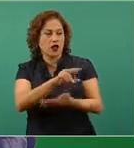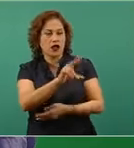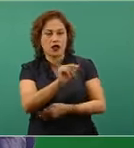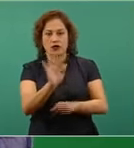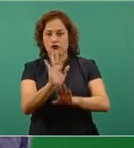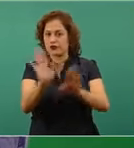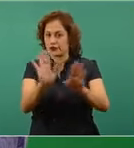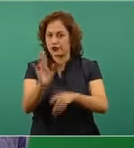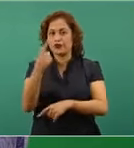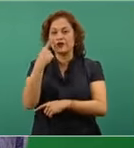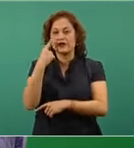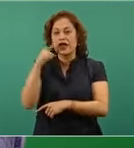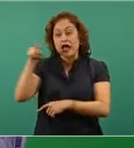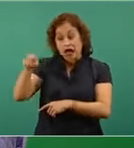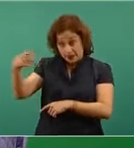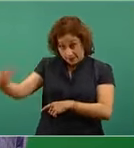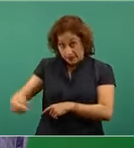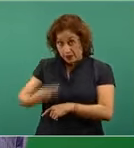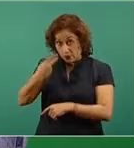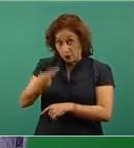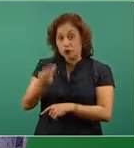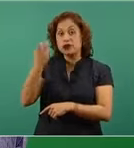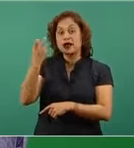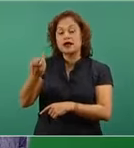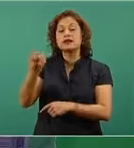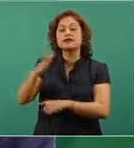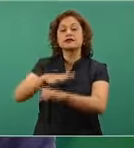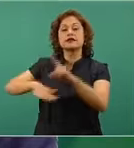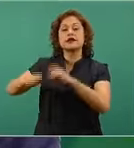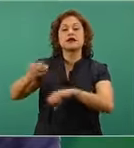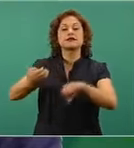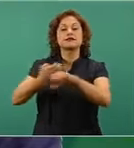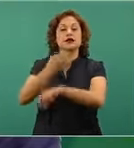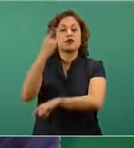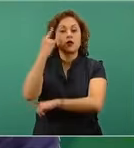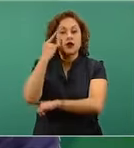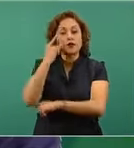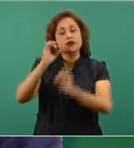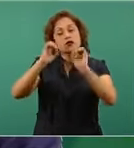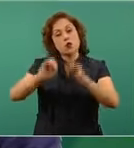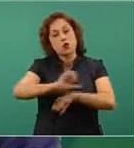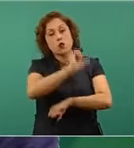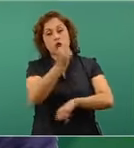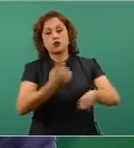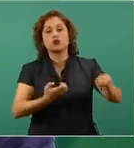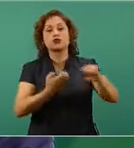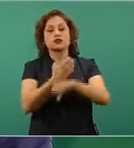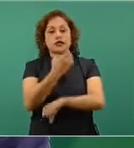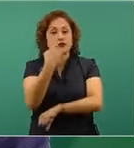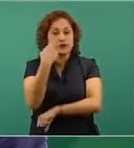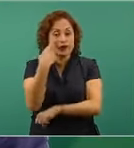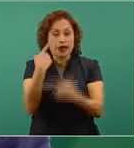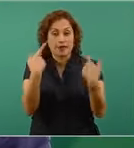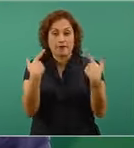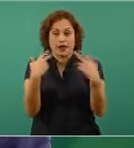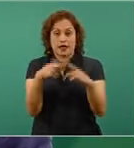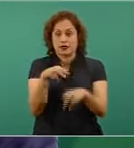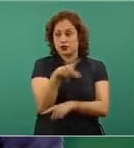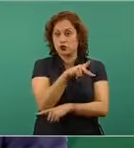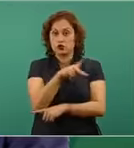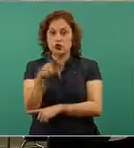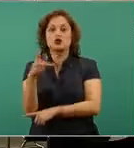instituciones, organizaciones privadas del Estado de Campeche y de cualquier otra entidad, van a estar